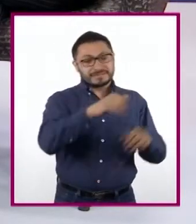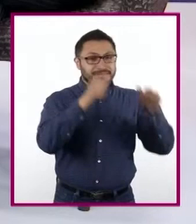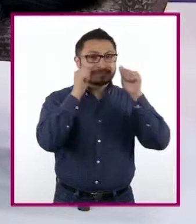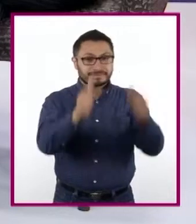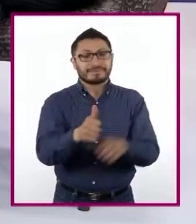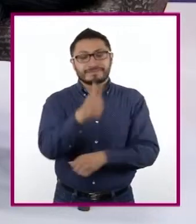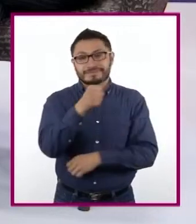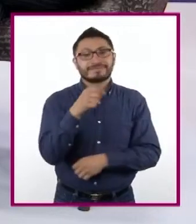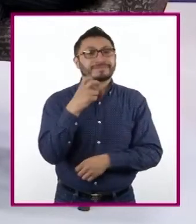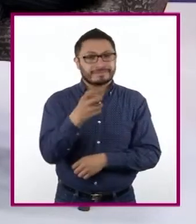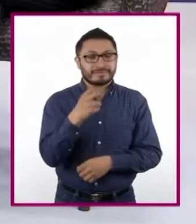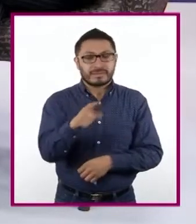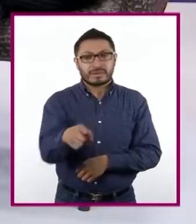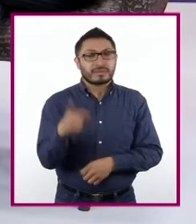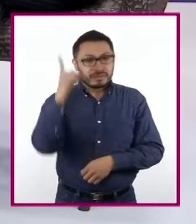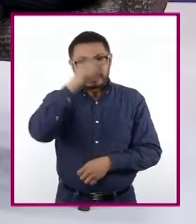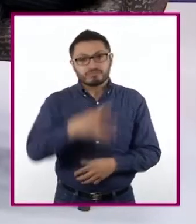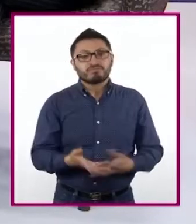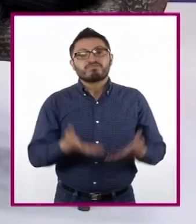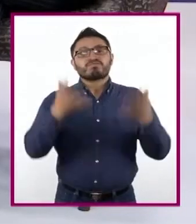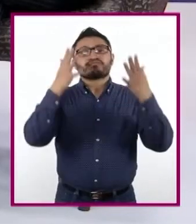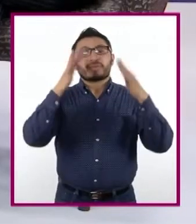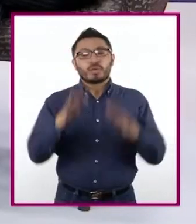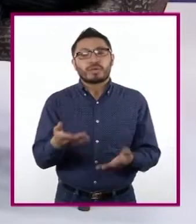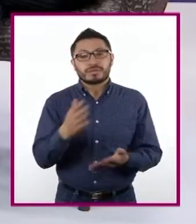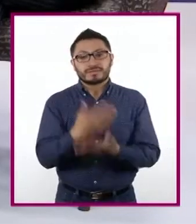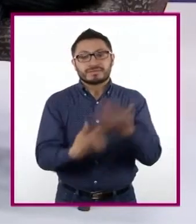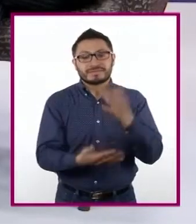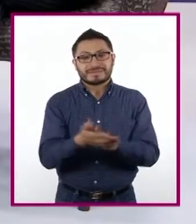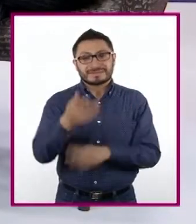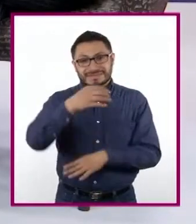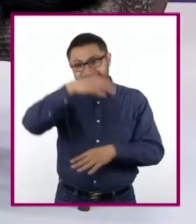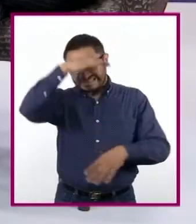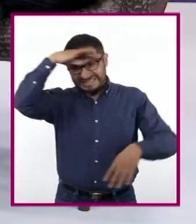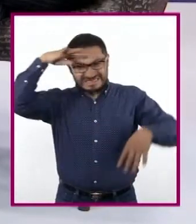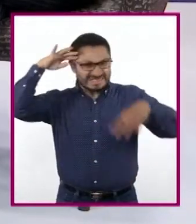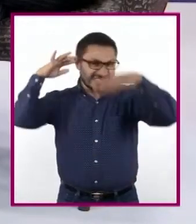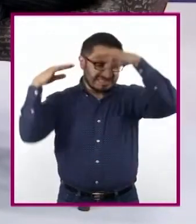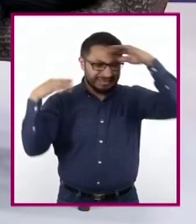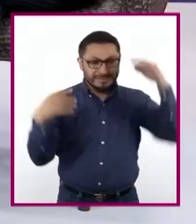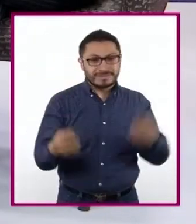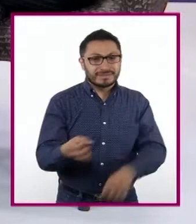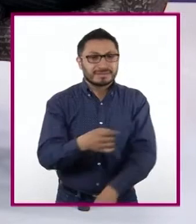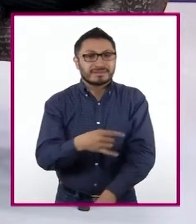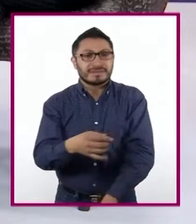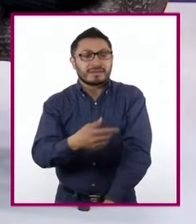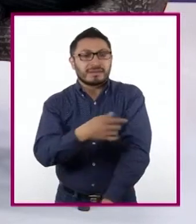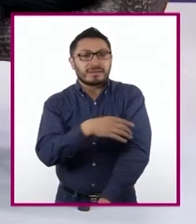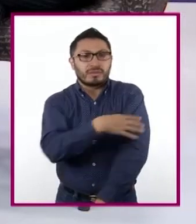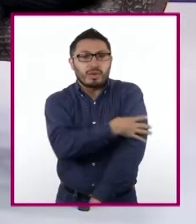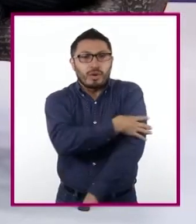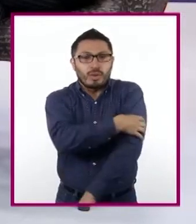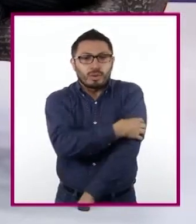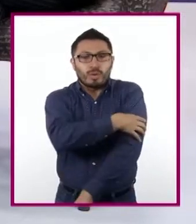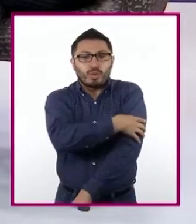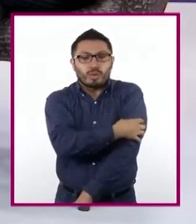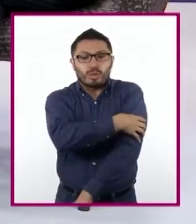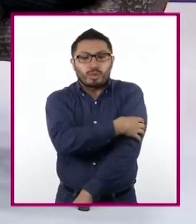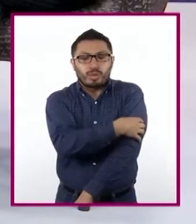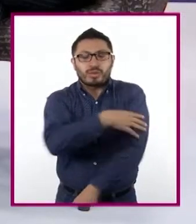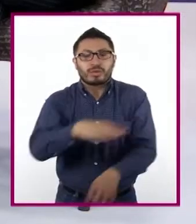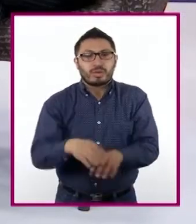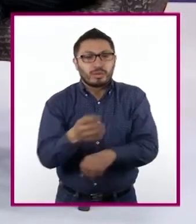costará trabajo respirar, te sudarán las manos y tu presión sanguínea se elevará. Acción que el cuerpo realiza en caso de